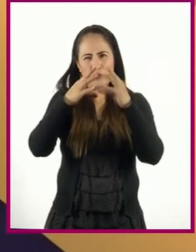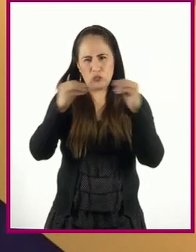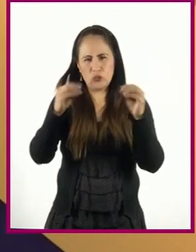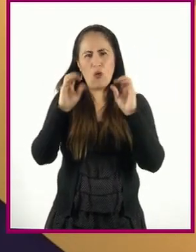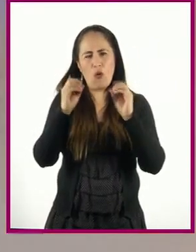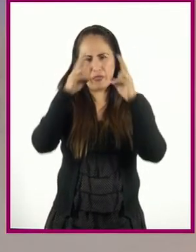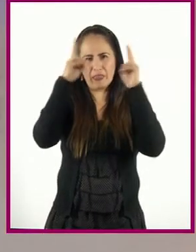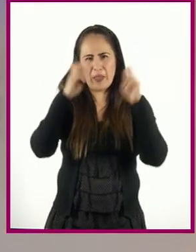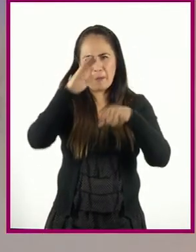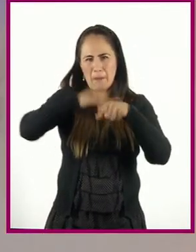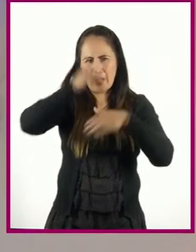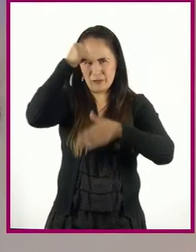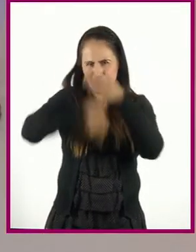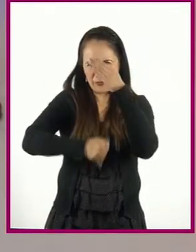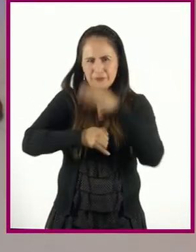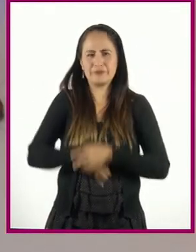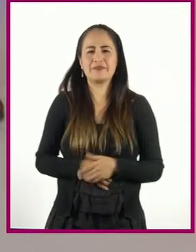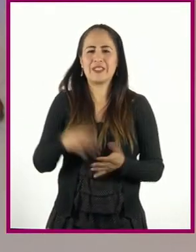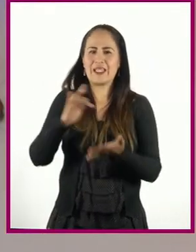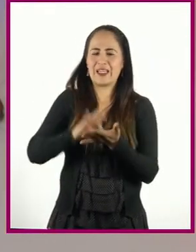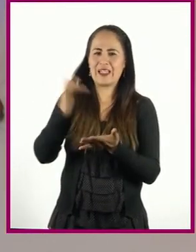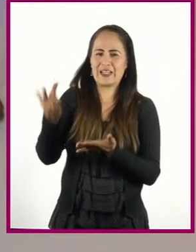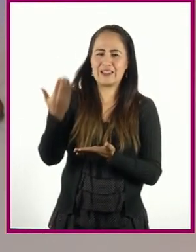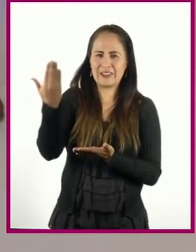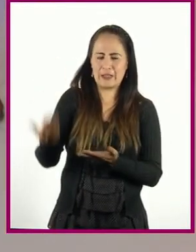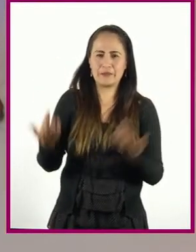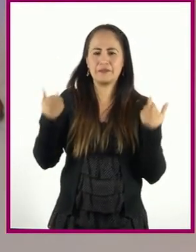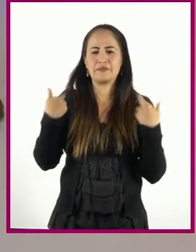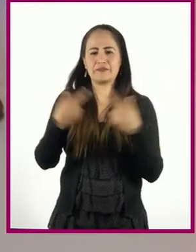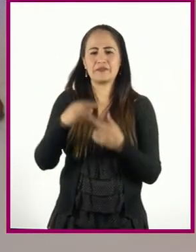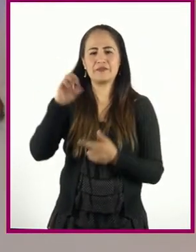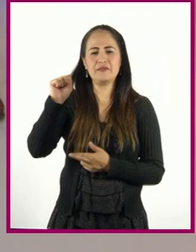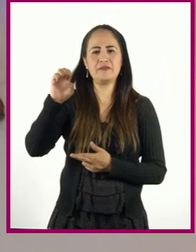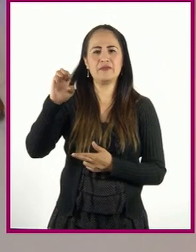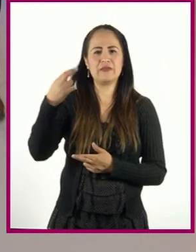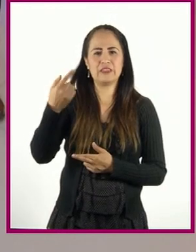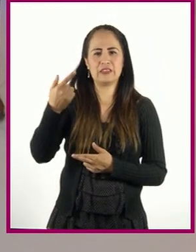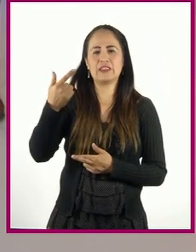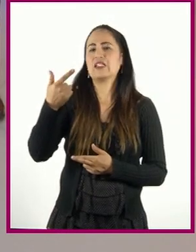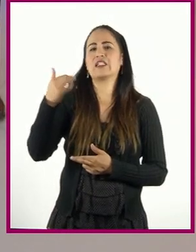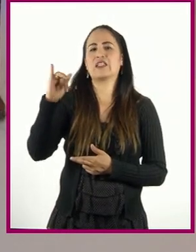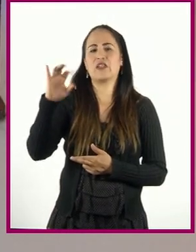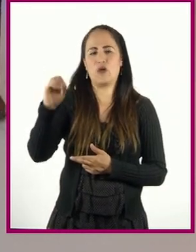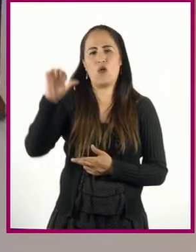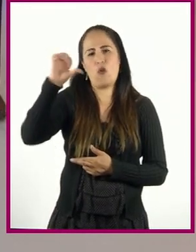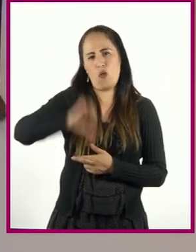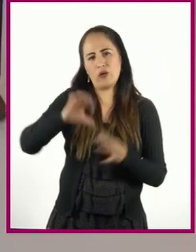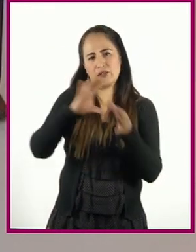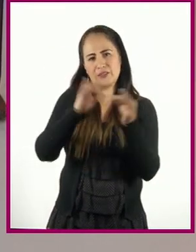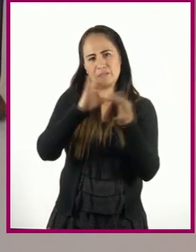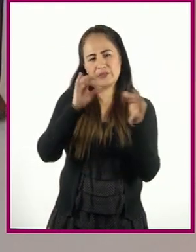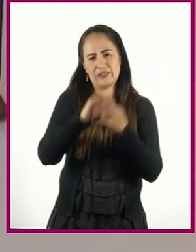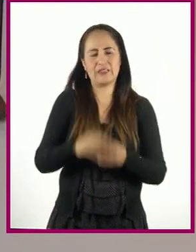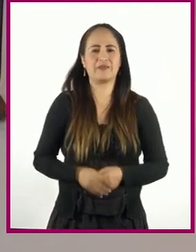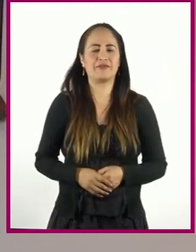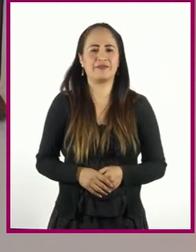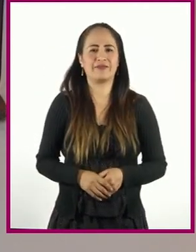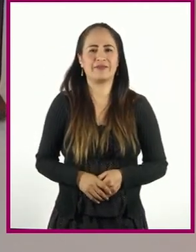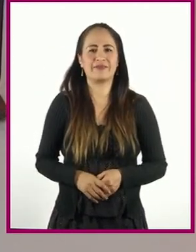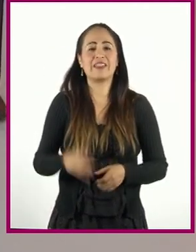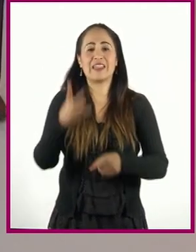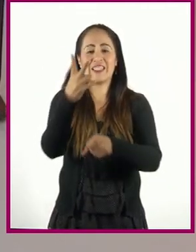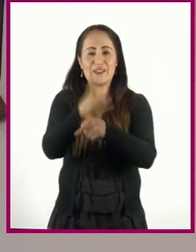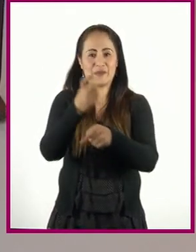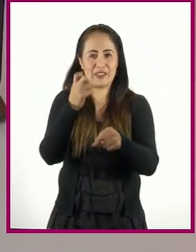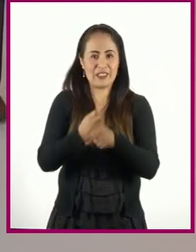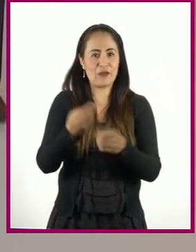tema. Le agradecemos al maestro Sergio David López Mejía su intervención en esta sesión. E invitamos a